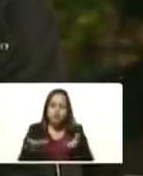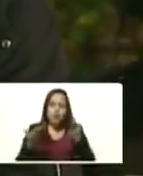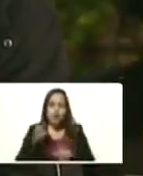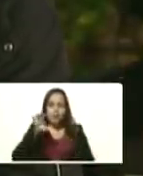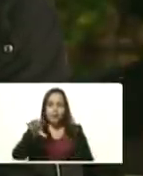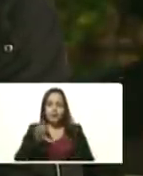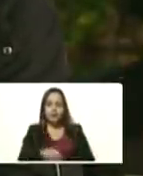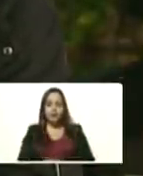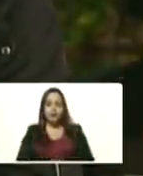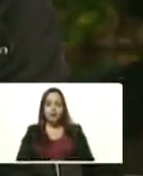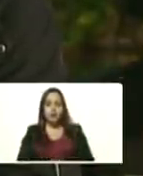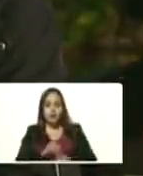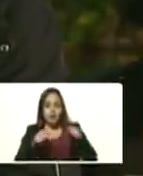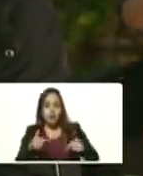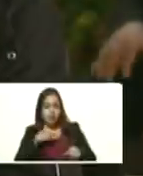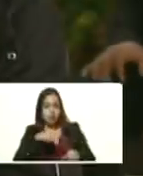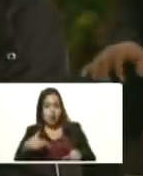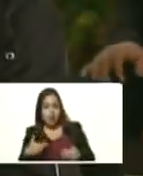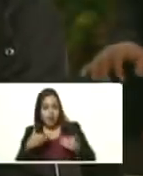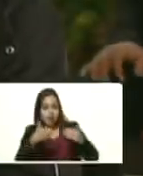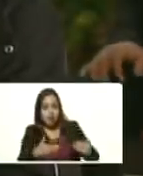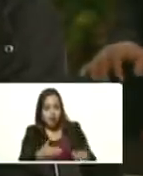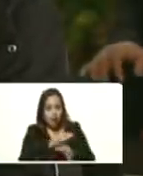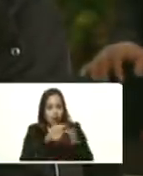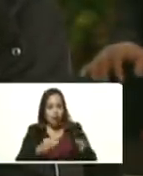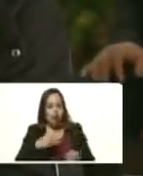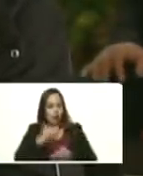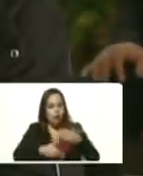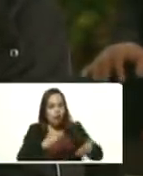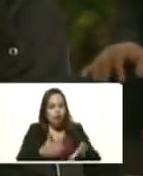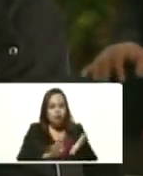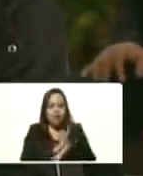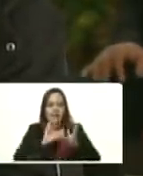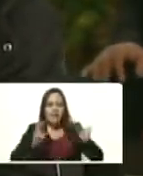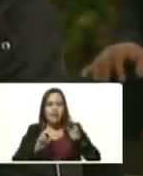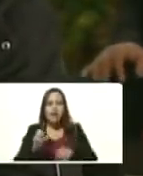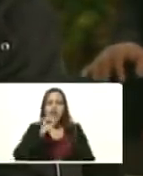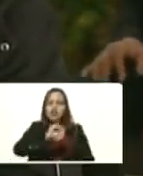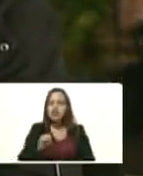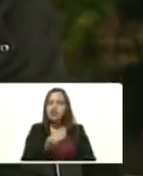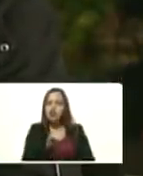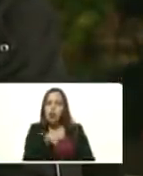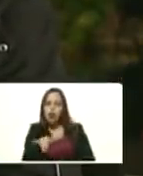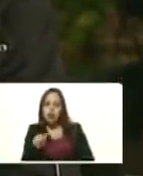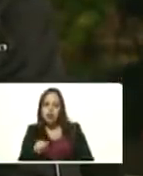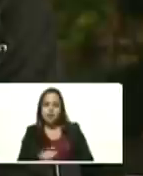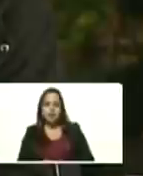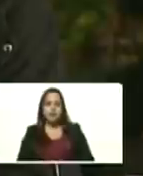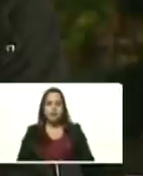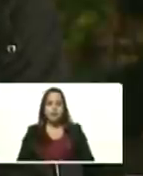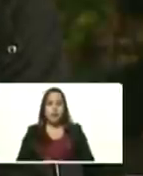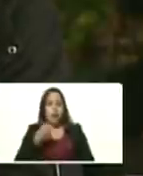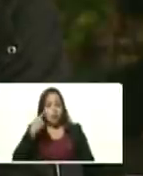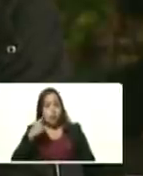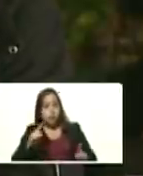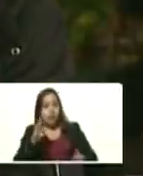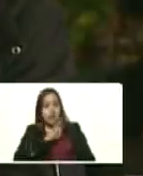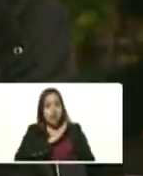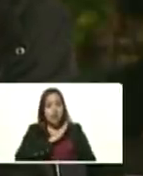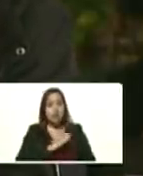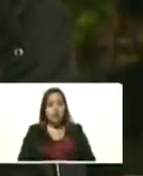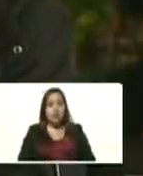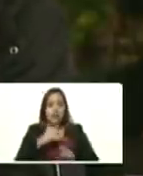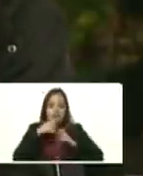país y venimos avanzando también de manera progresiva en el tema de la soja es muy probable que tengamos o probablemente tengamos